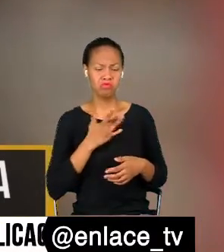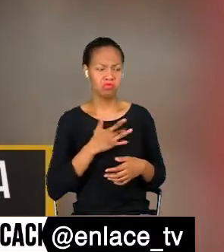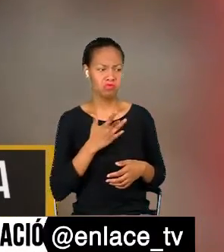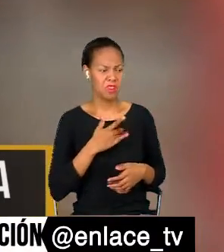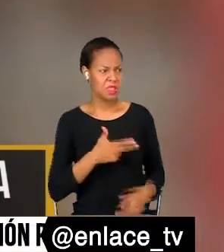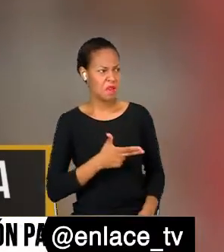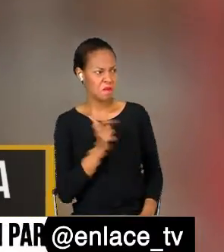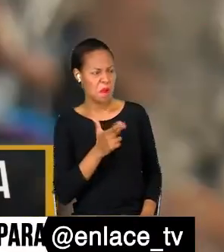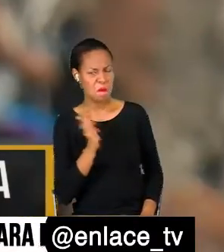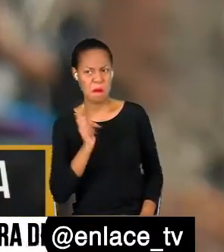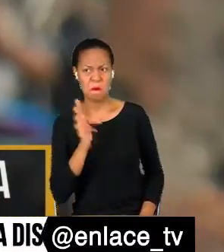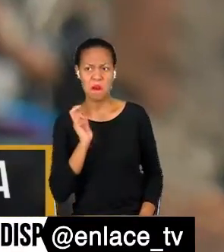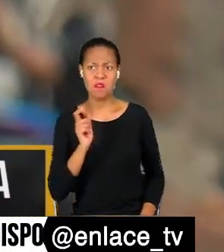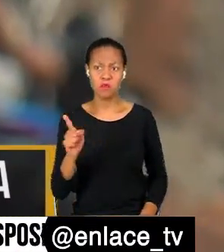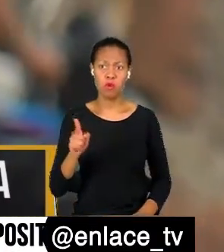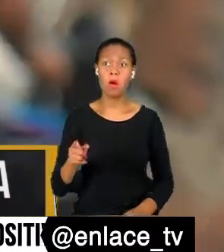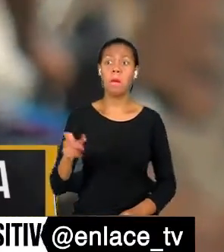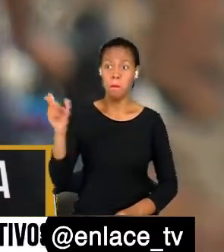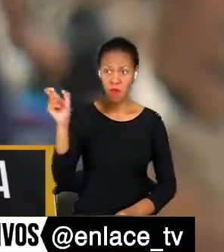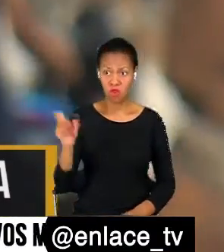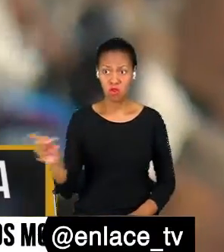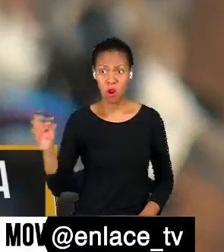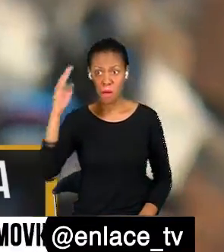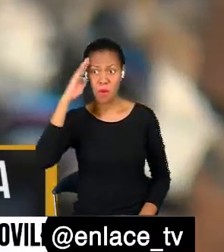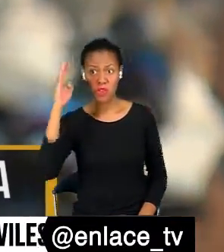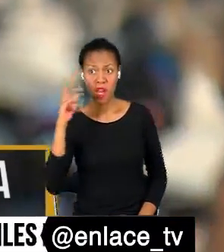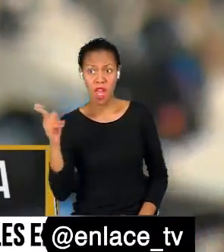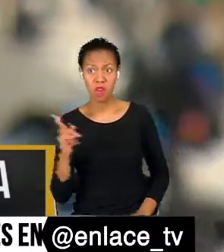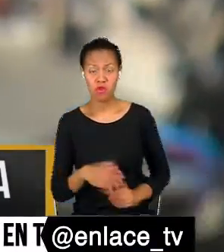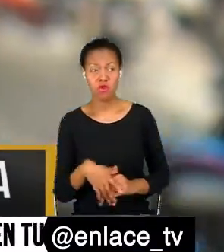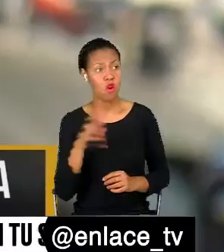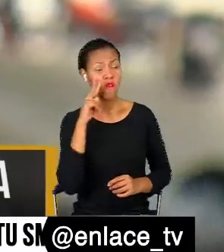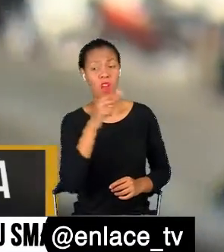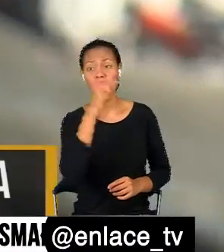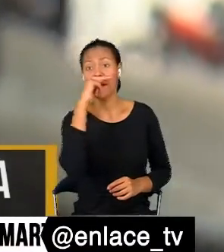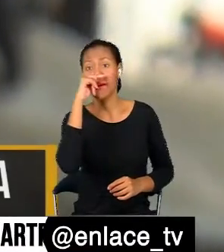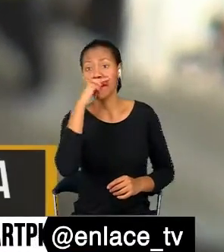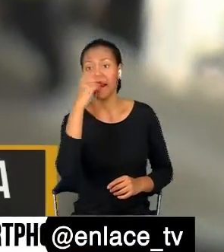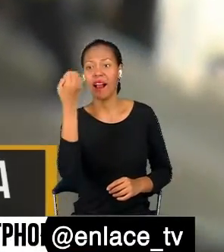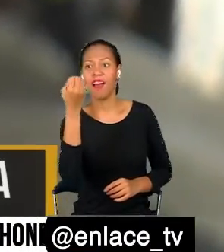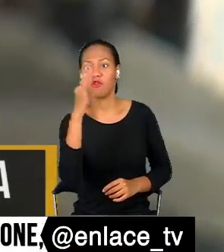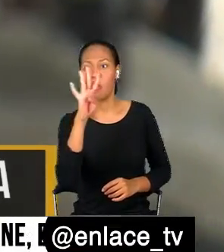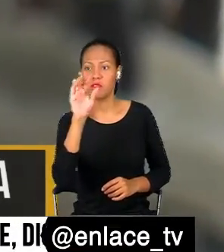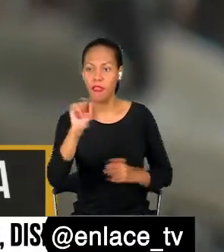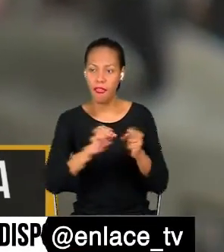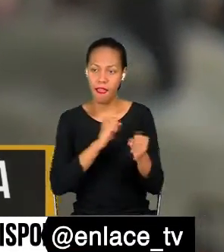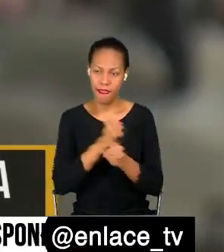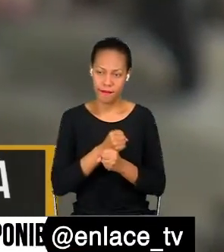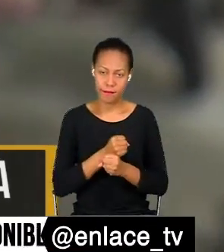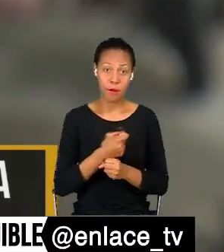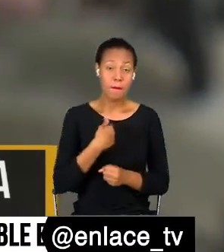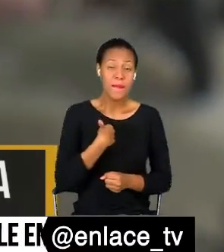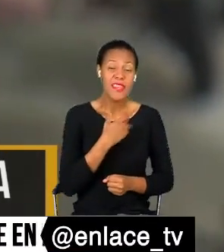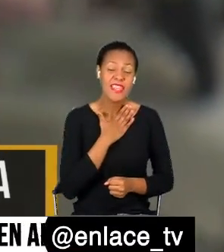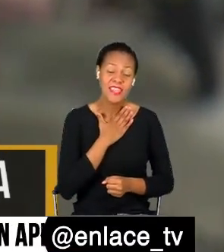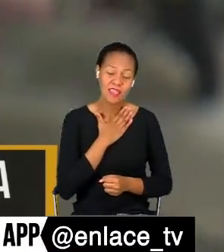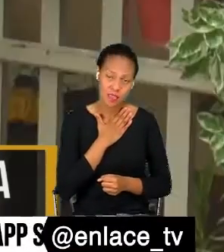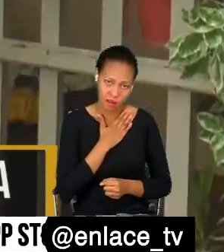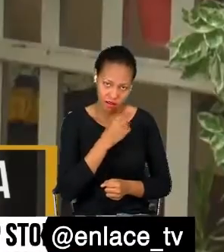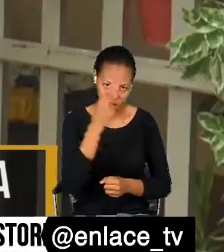cuadrante del barrio de Miraflores, sin alma, no se dieron de cuenta que venía una niña de 14 años, que es mi hija, y yo estoy muy dolido como